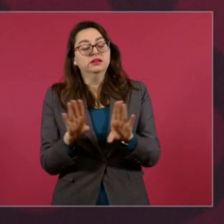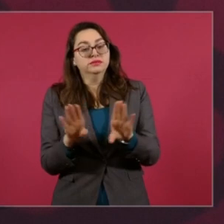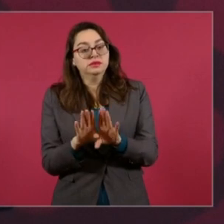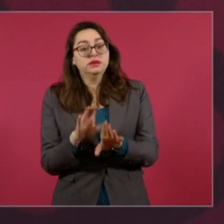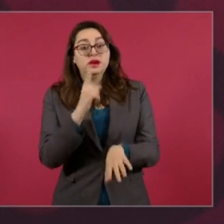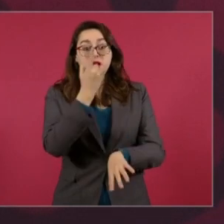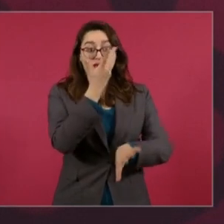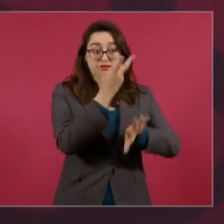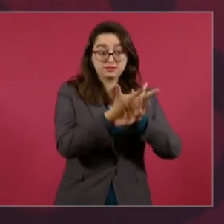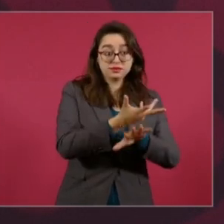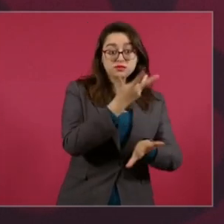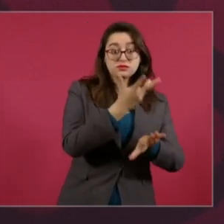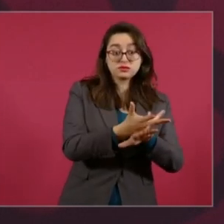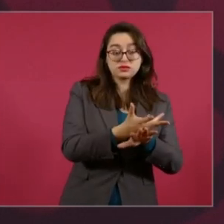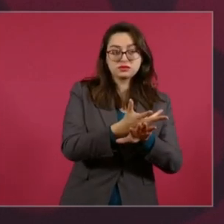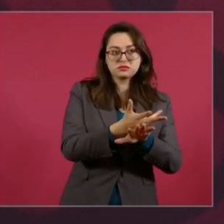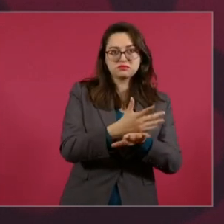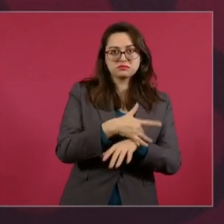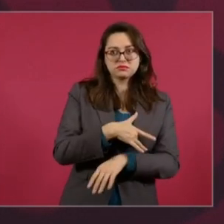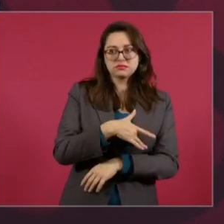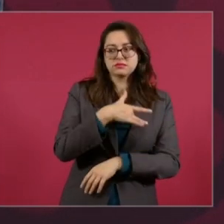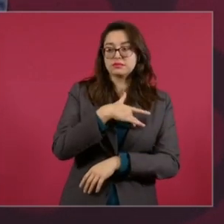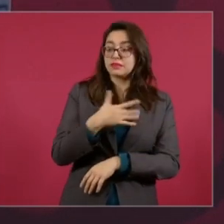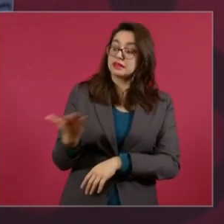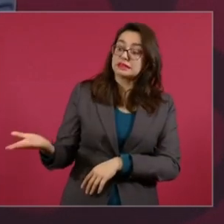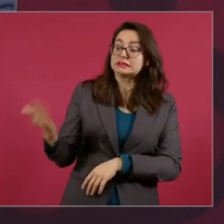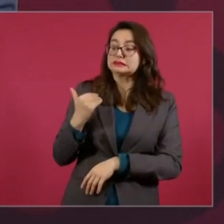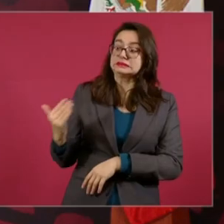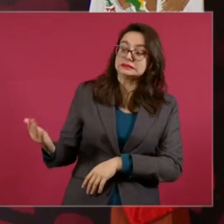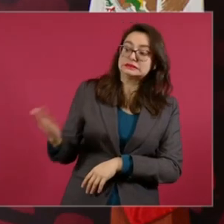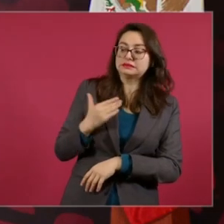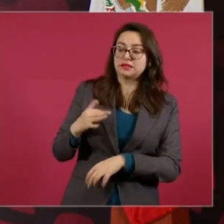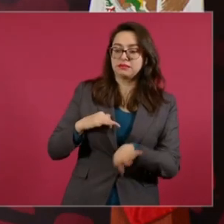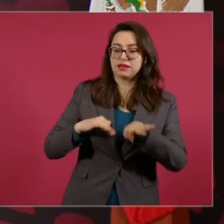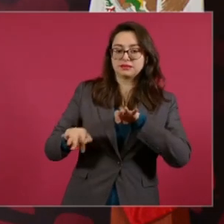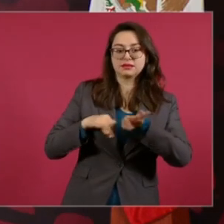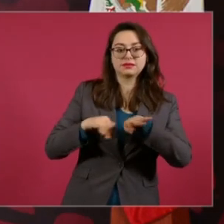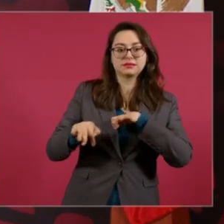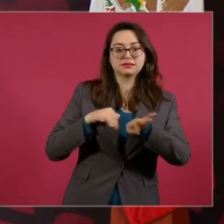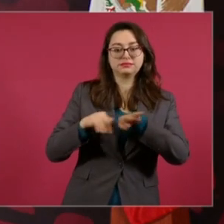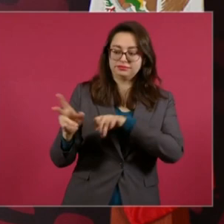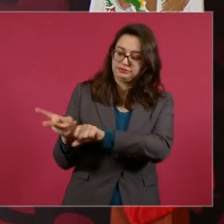con Estados Unidos, de ahí viene lo de los braceros,